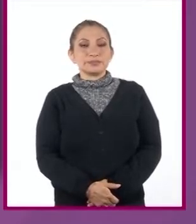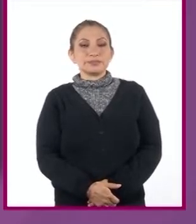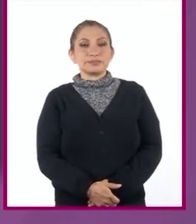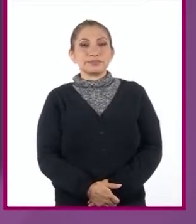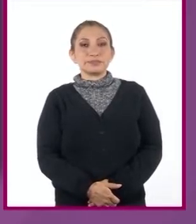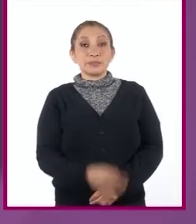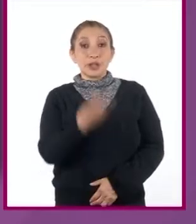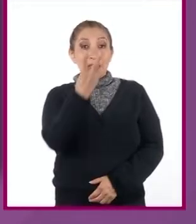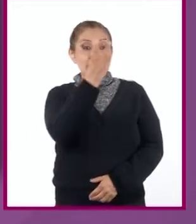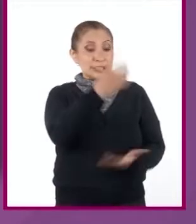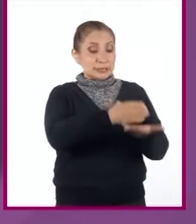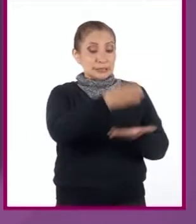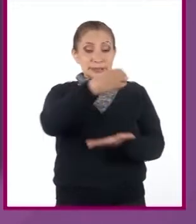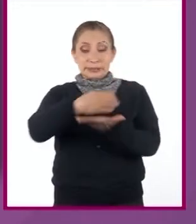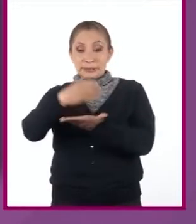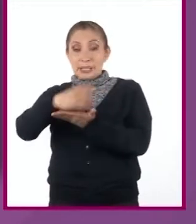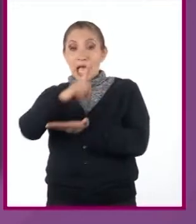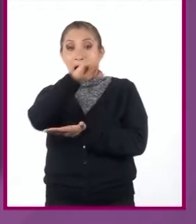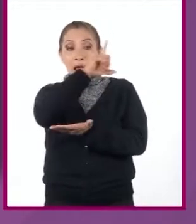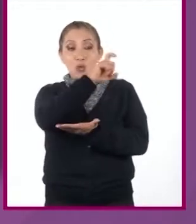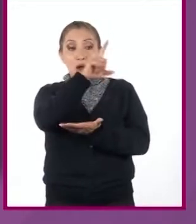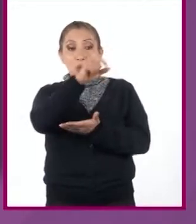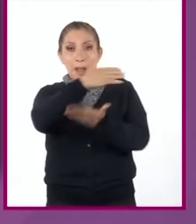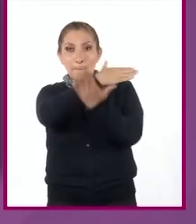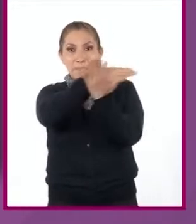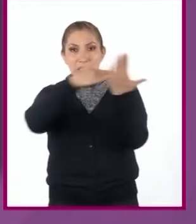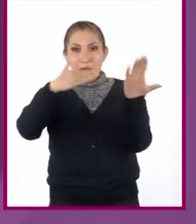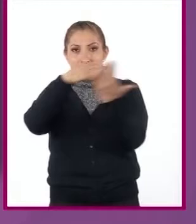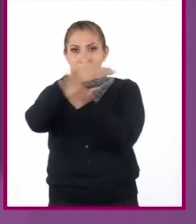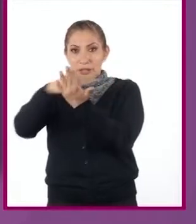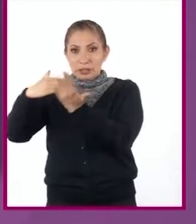En estos 3 vasos agregamos agua hasta la mitad.